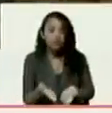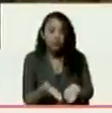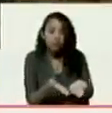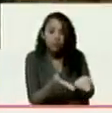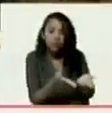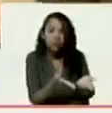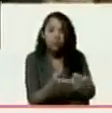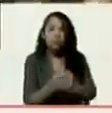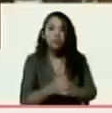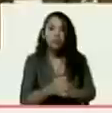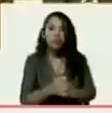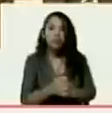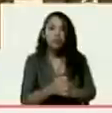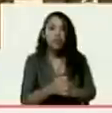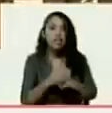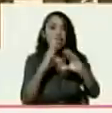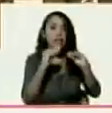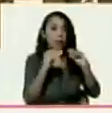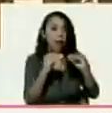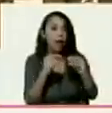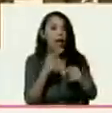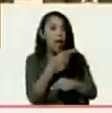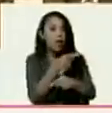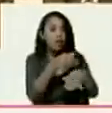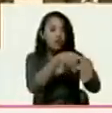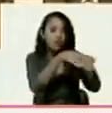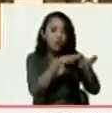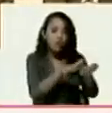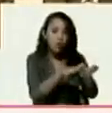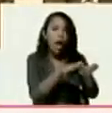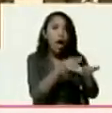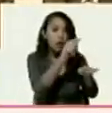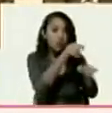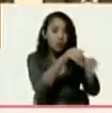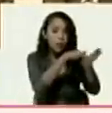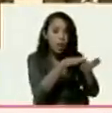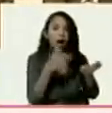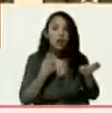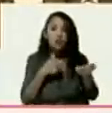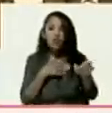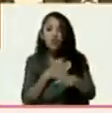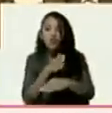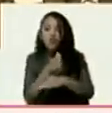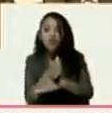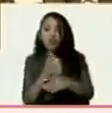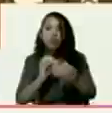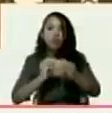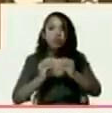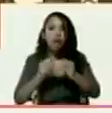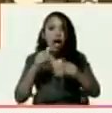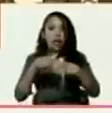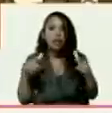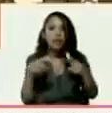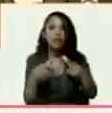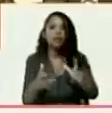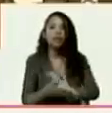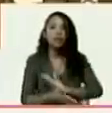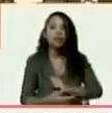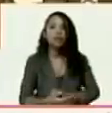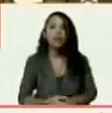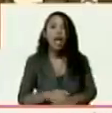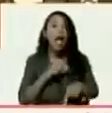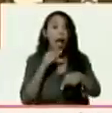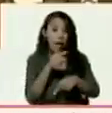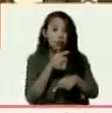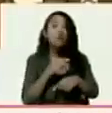Carreño, si no se hablaba con ellos, ellos suspendían. Ellos suspendían y nosotros hacíamos la sesión. Eso logró